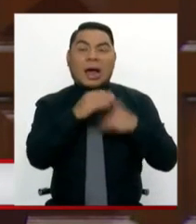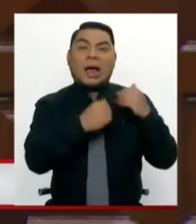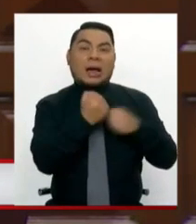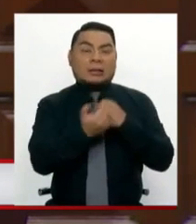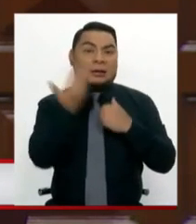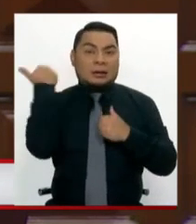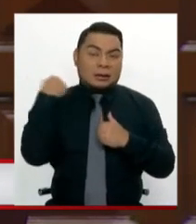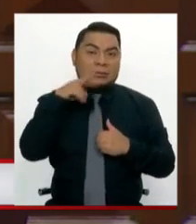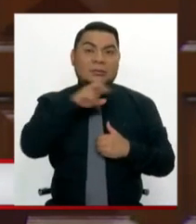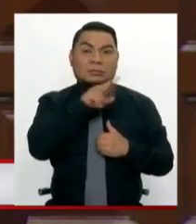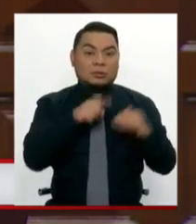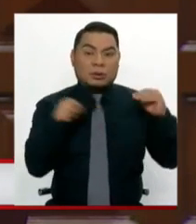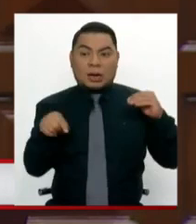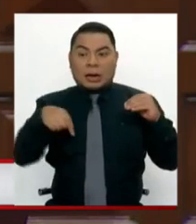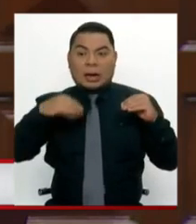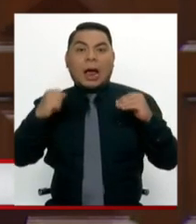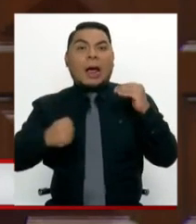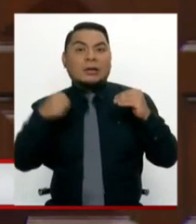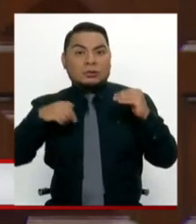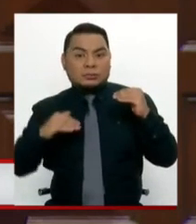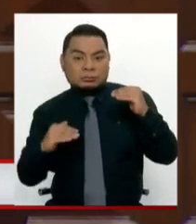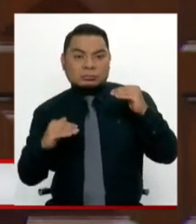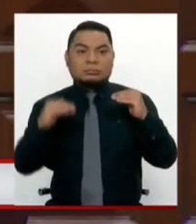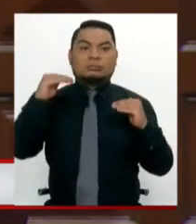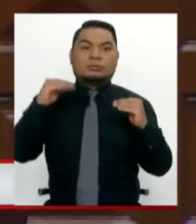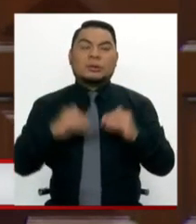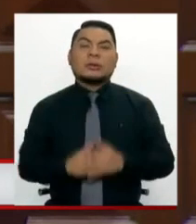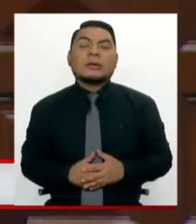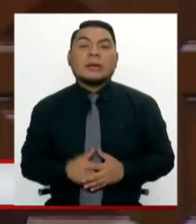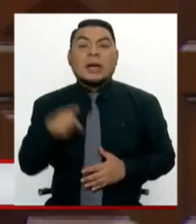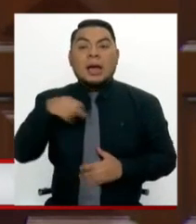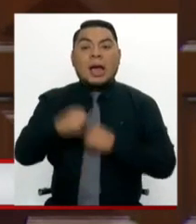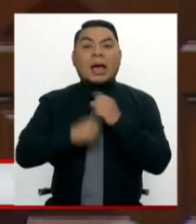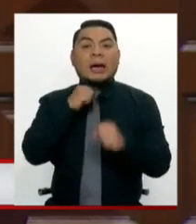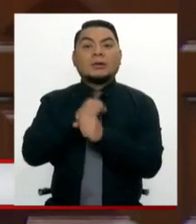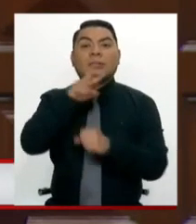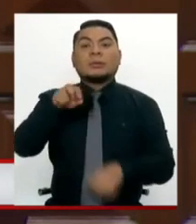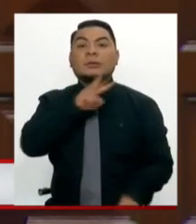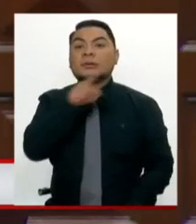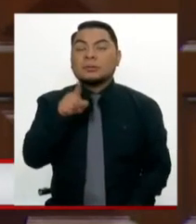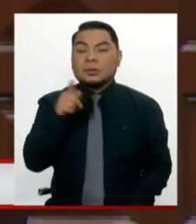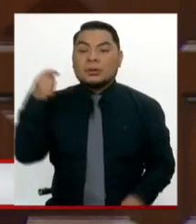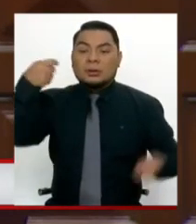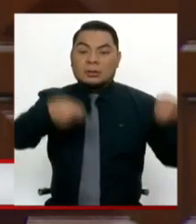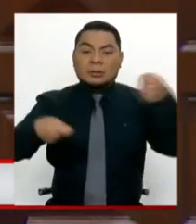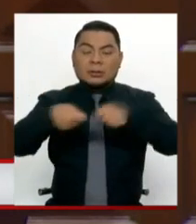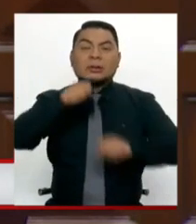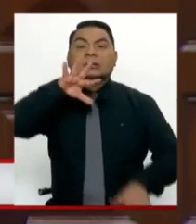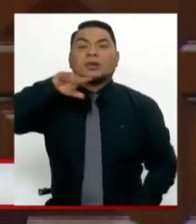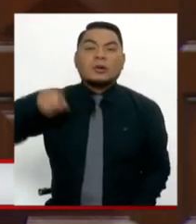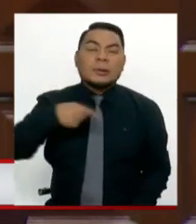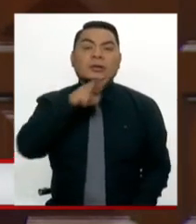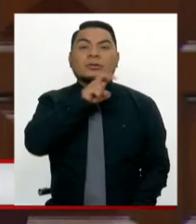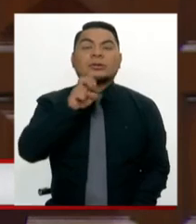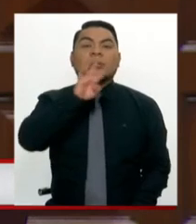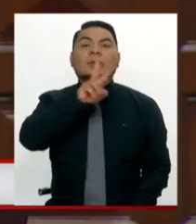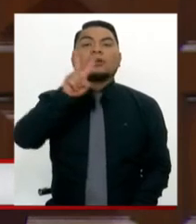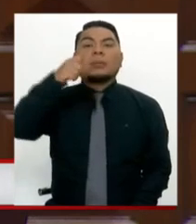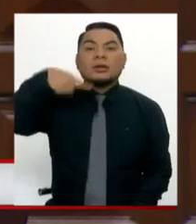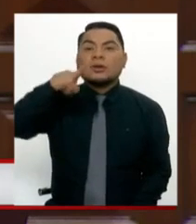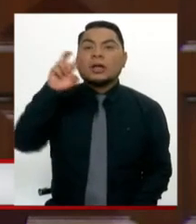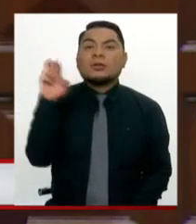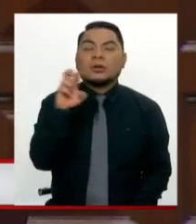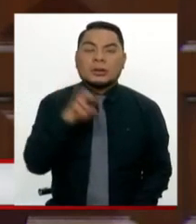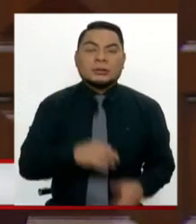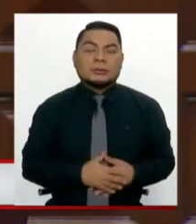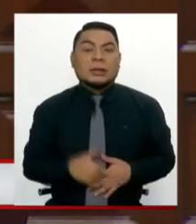año 2021. En el año 2021, la inversión fue de 5.242 millones de